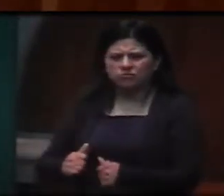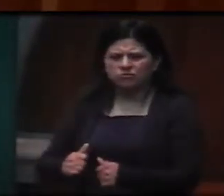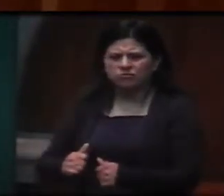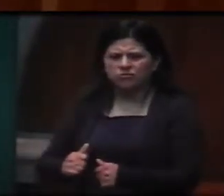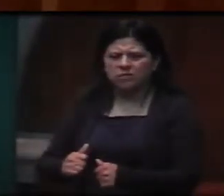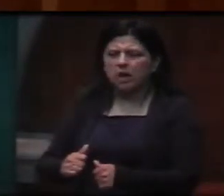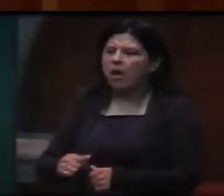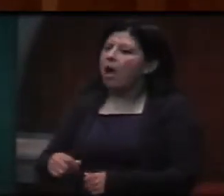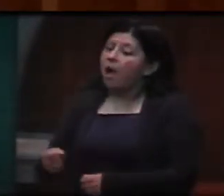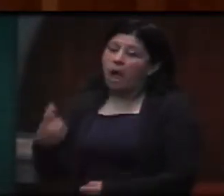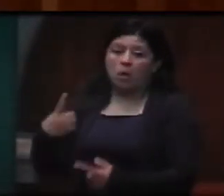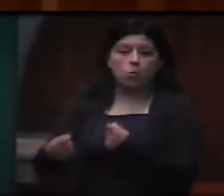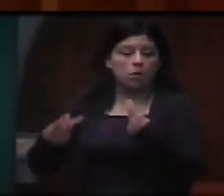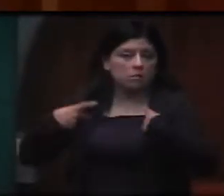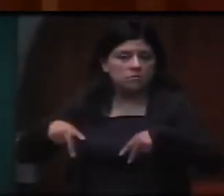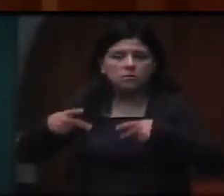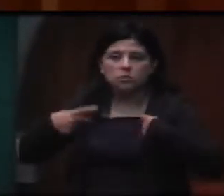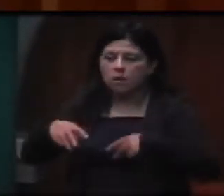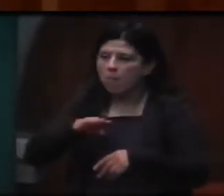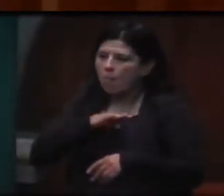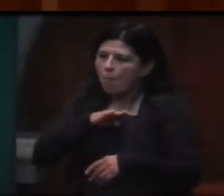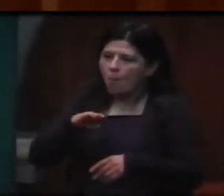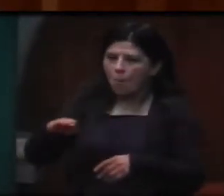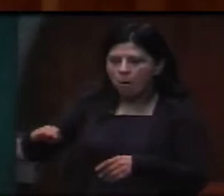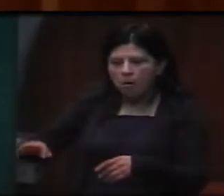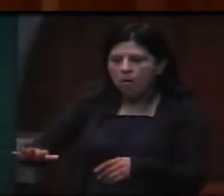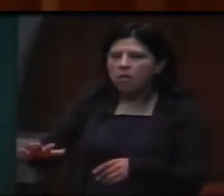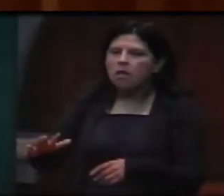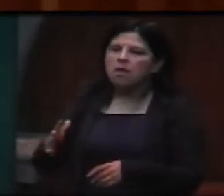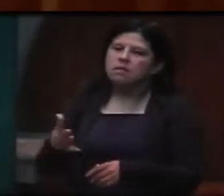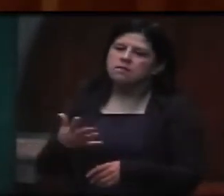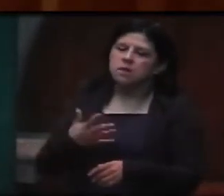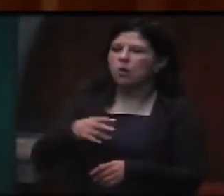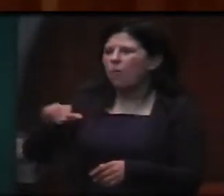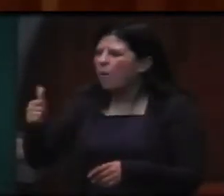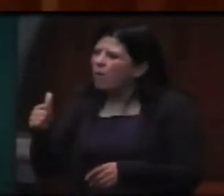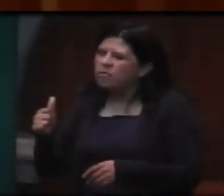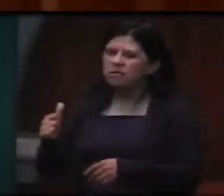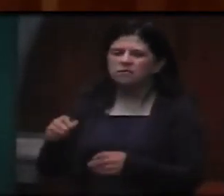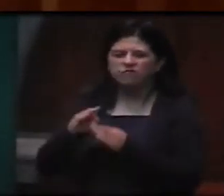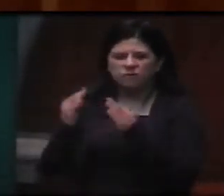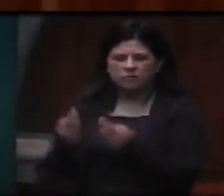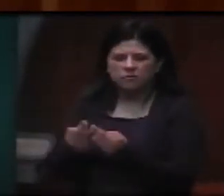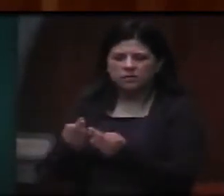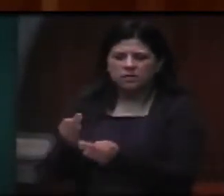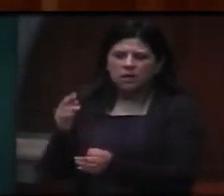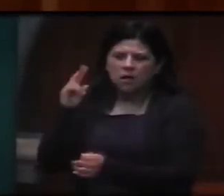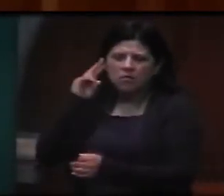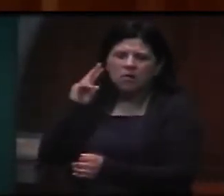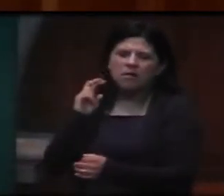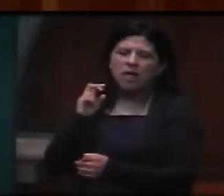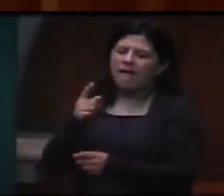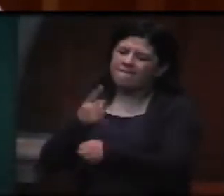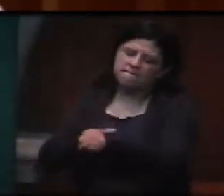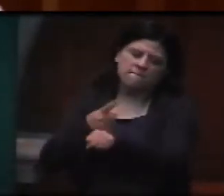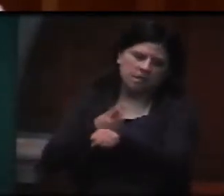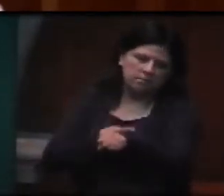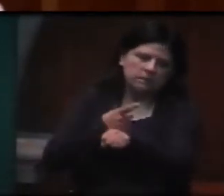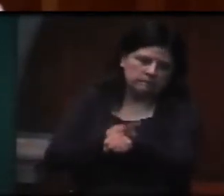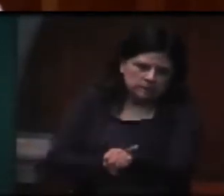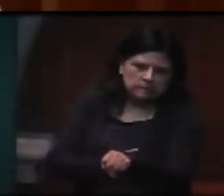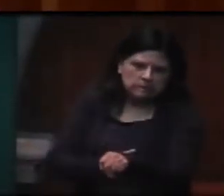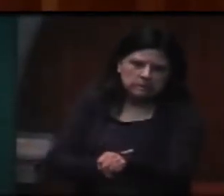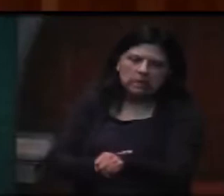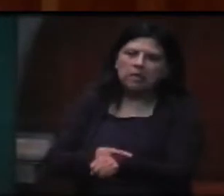anormales, causa fetal o maternal, por otitis media y meningitis bacteriana,